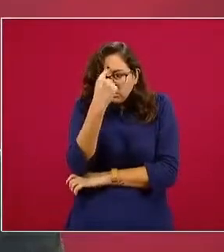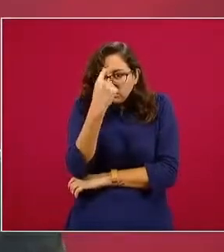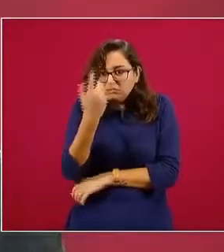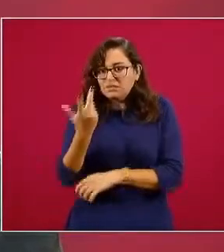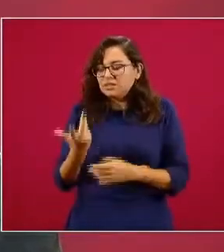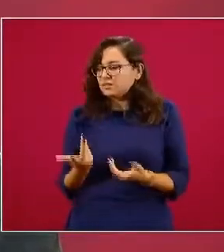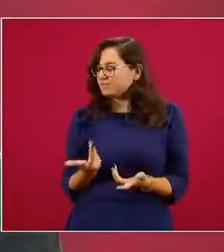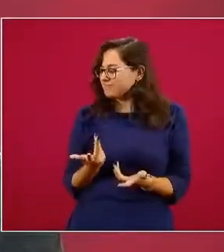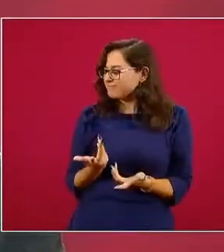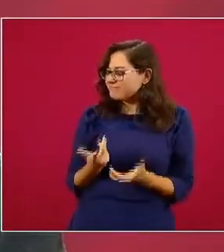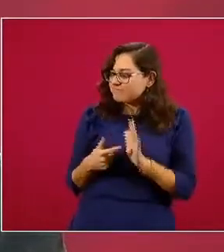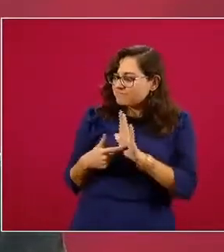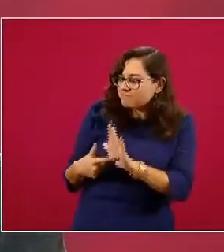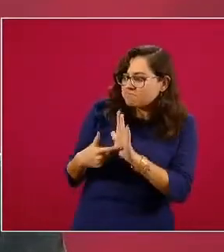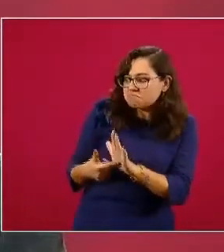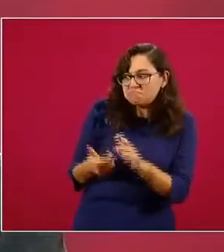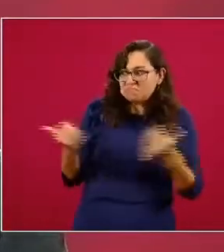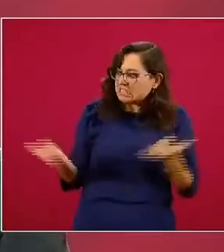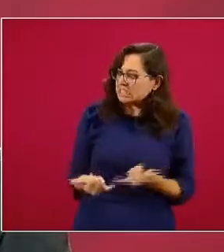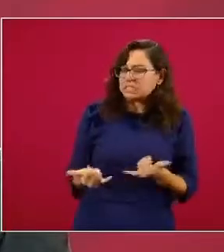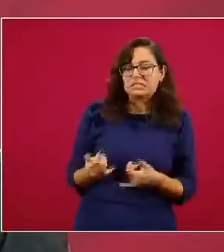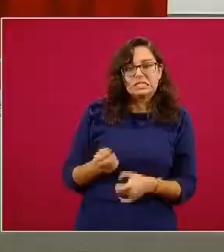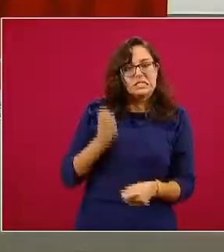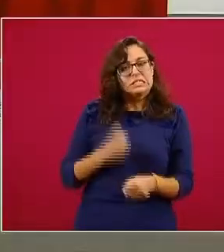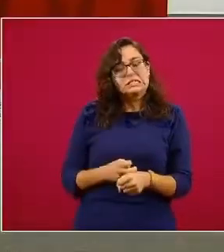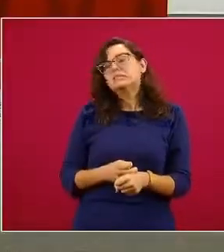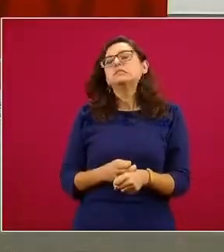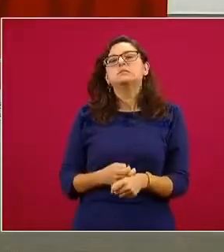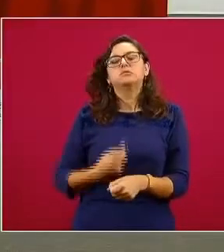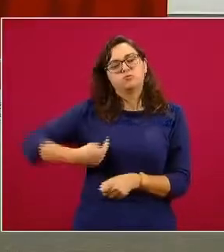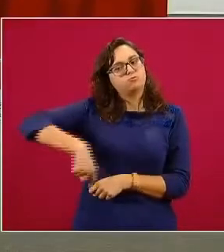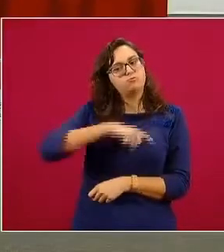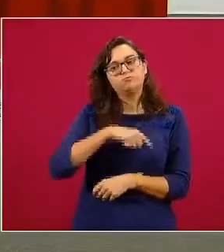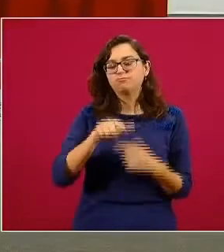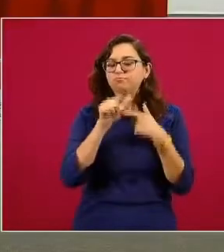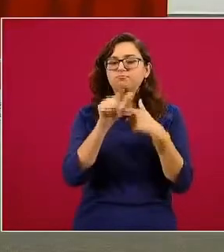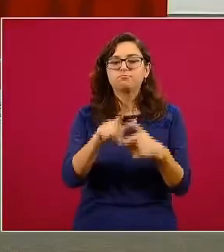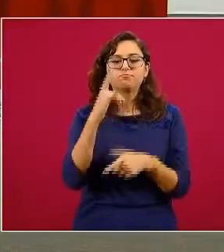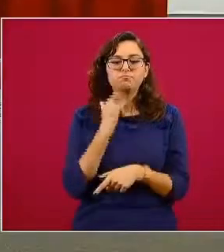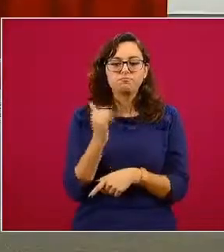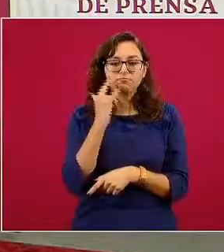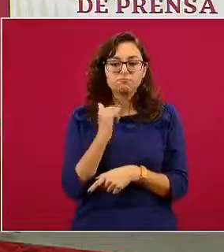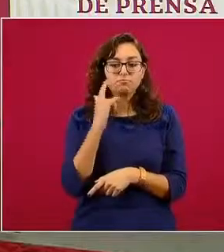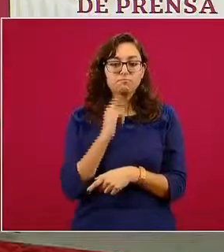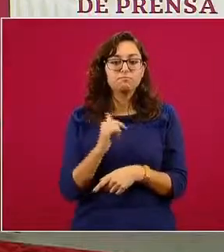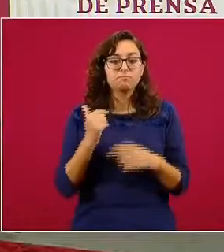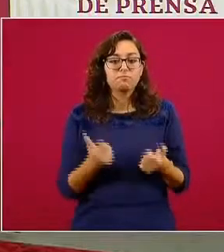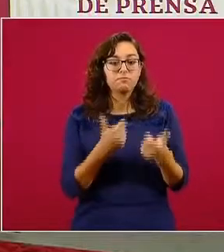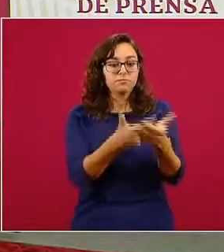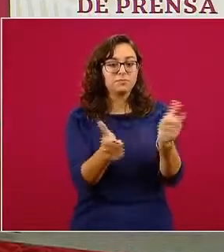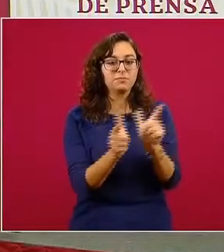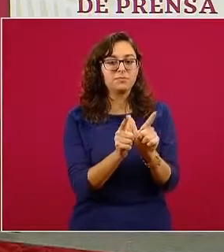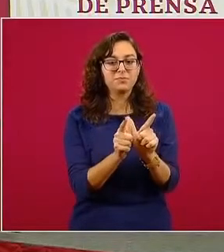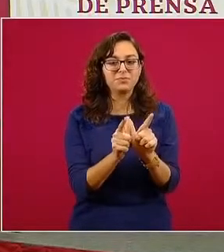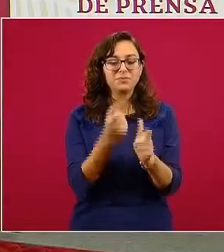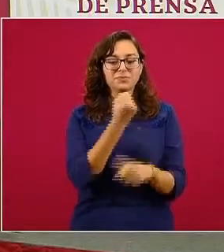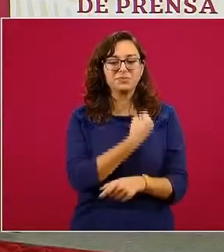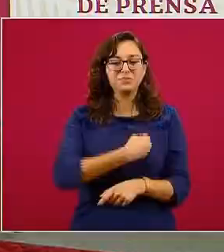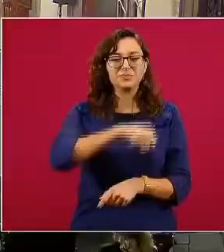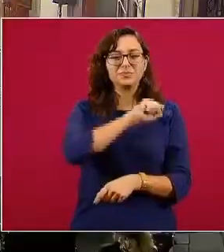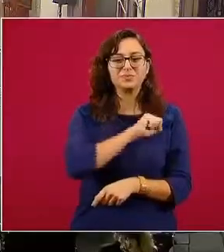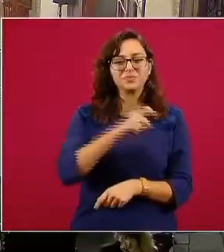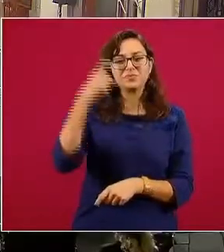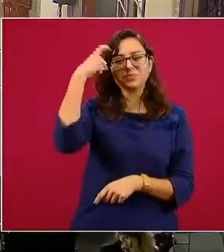No perdemos la esperanza de lograrlo. Uno de los elementos que habíamos identificado, aquí ha venido el grupo de salud mental, recordarán